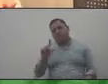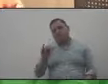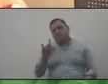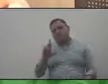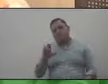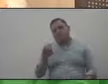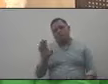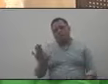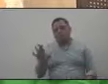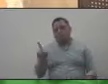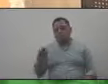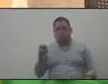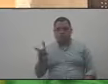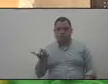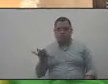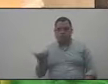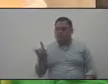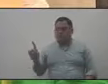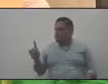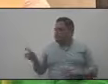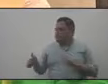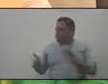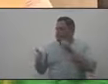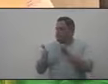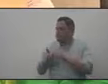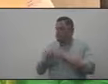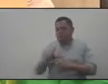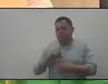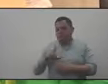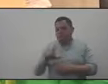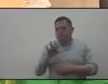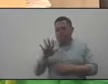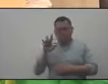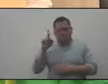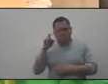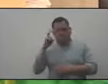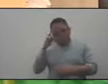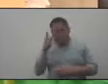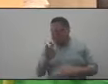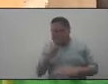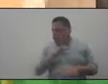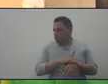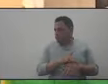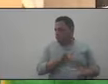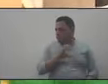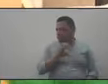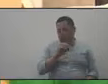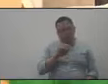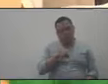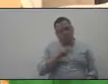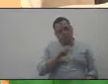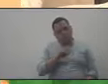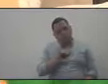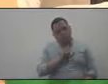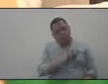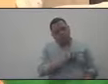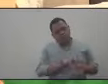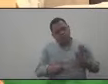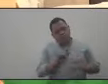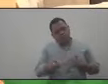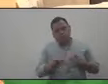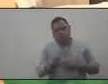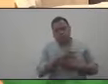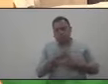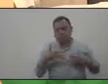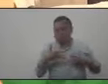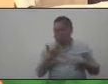Directivo, representante de nuestro señor gobernador, doctora Costanza, secretaria de Salud Departamental. Gracias por su